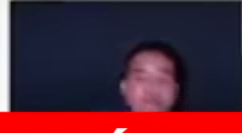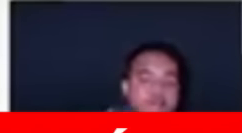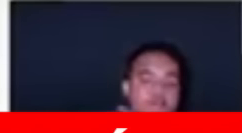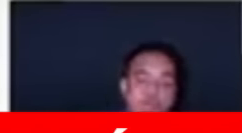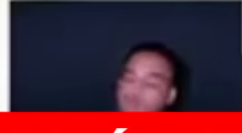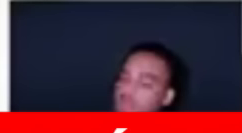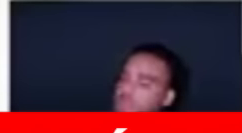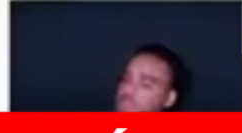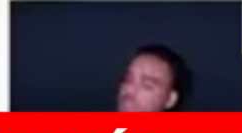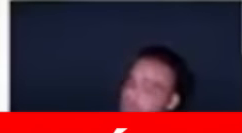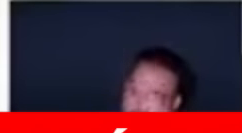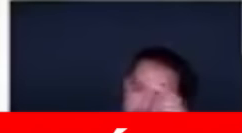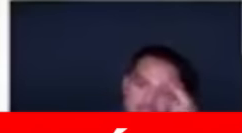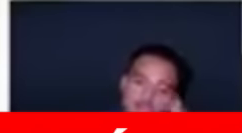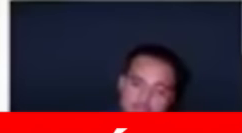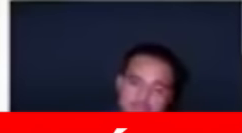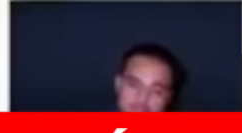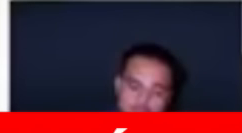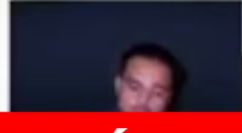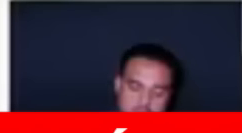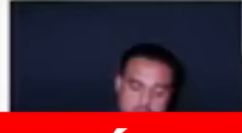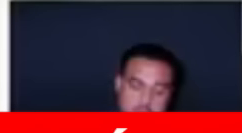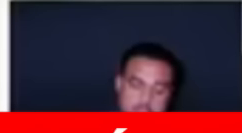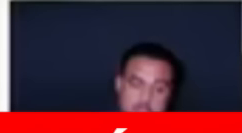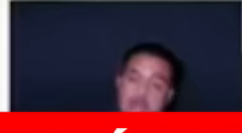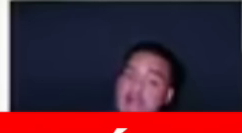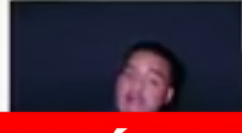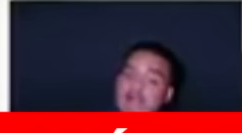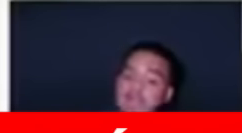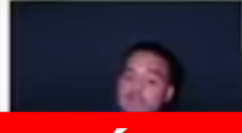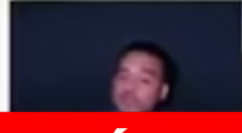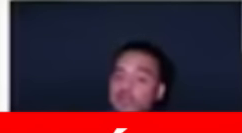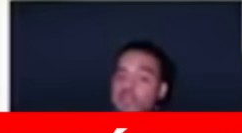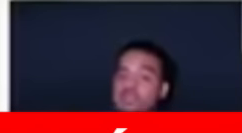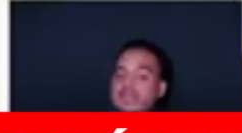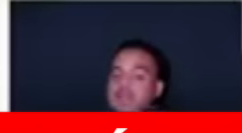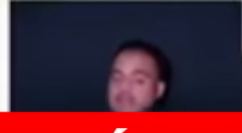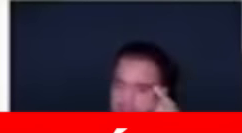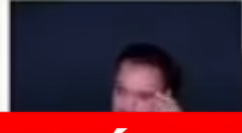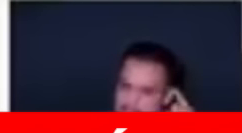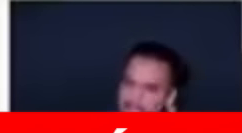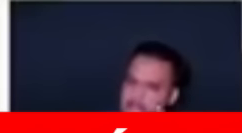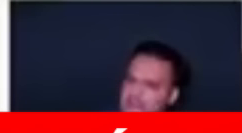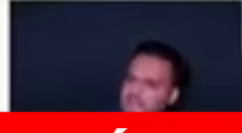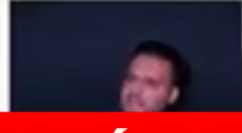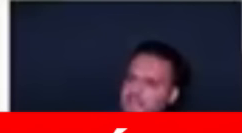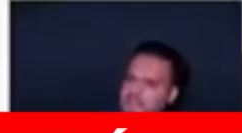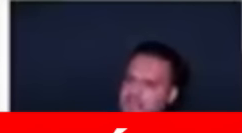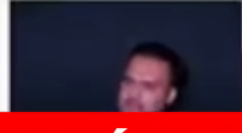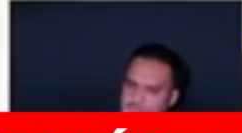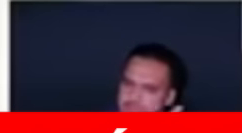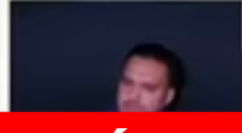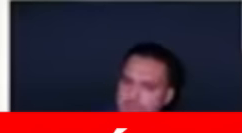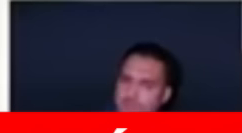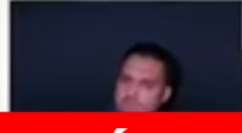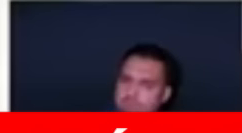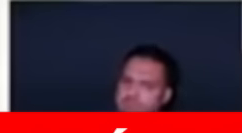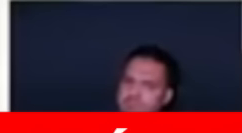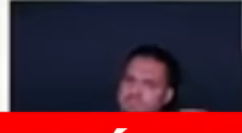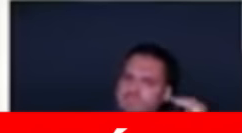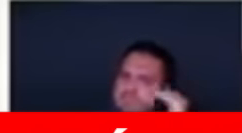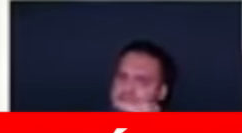Estado mexicano. Llamar a la unidad en defensa de México, ponerse por encima de la